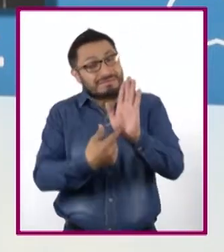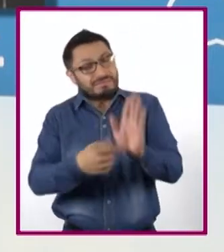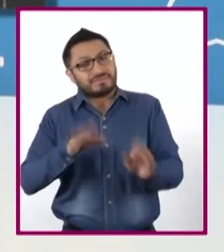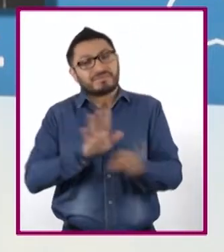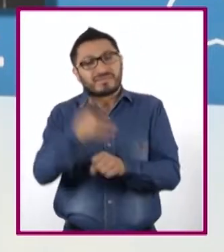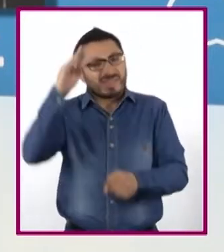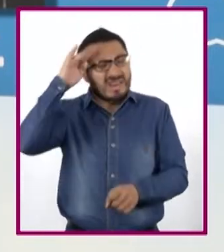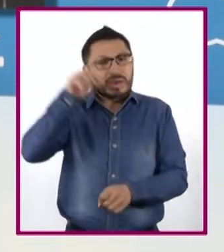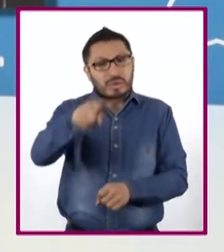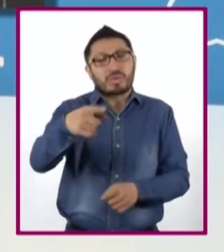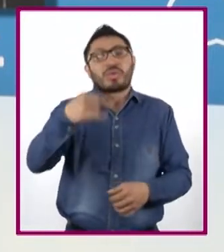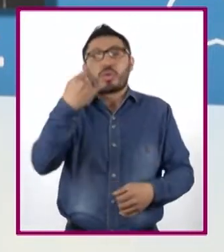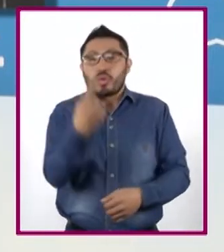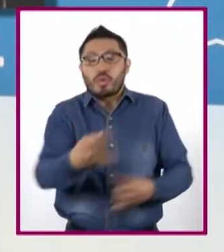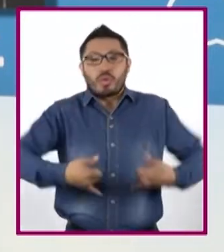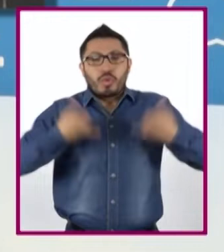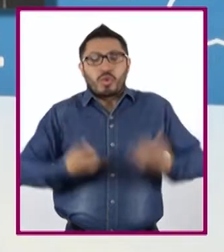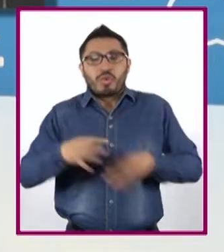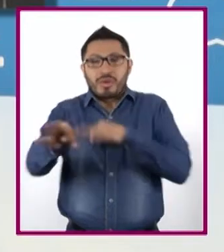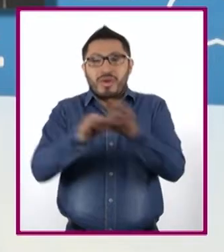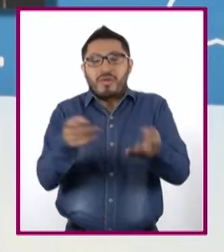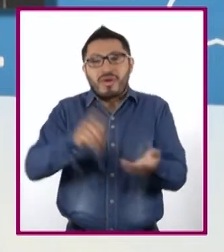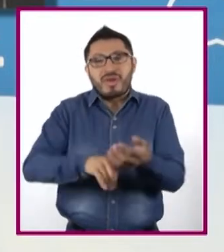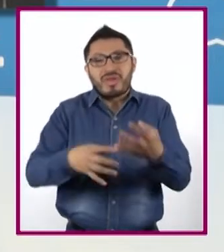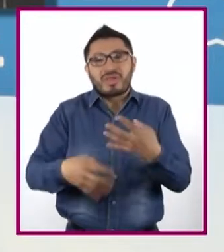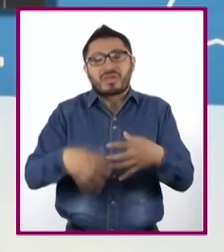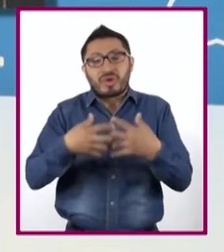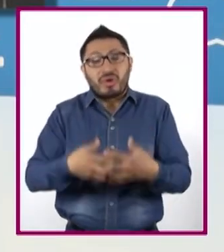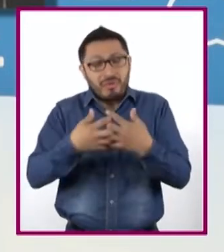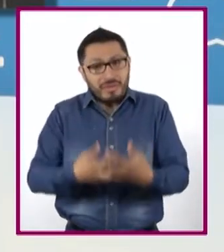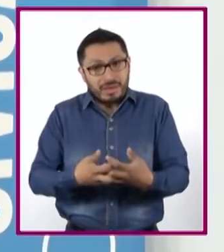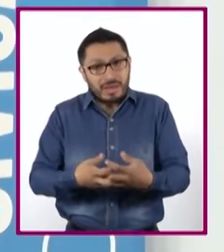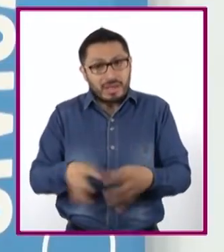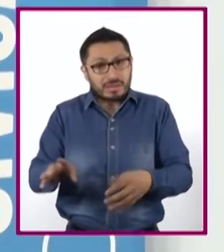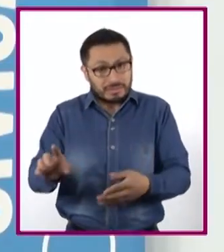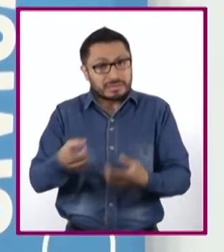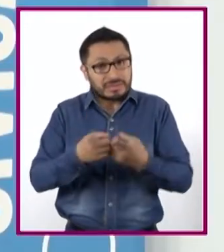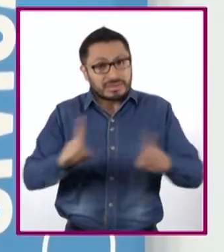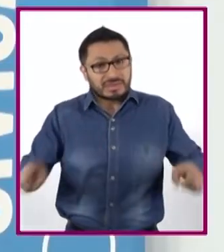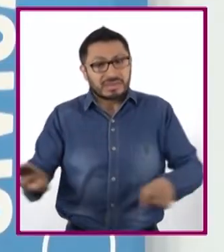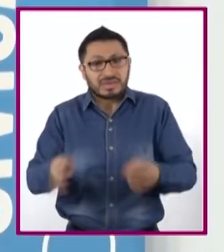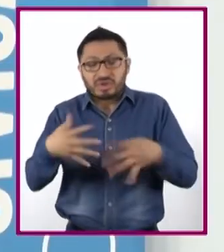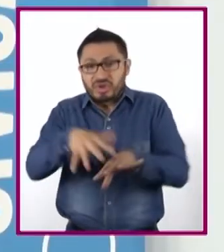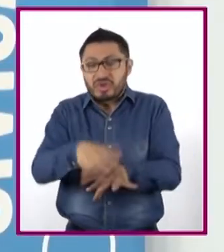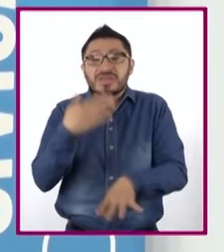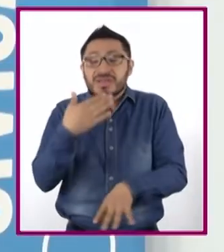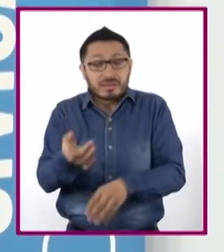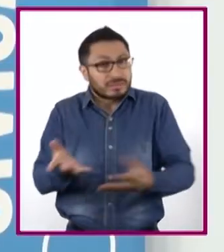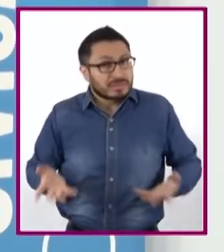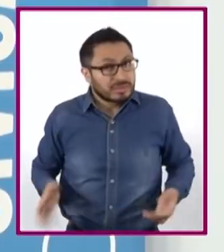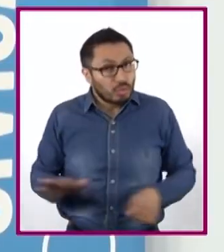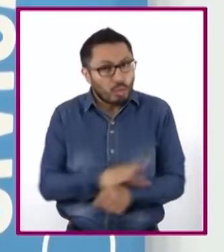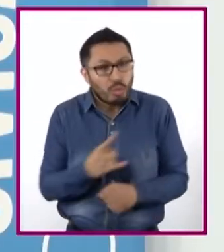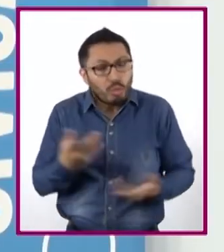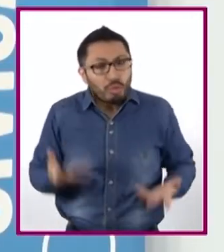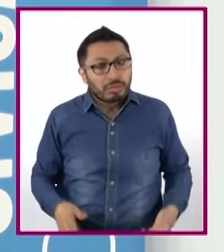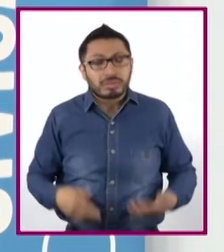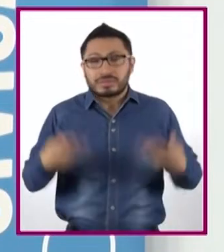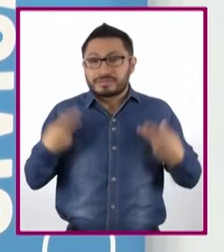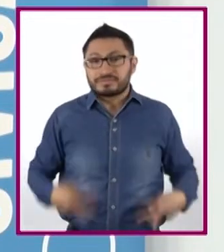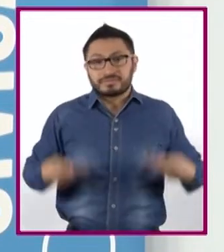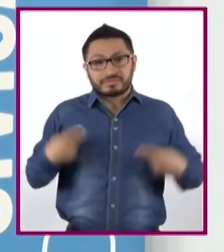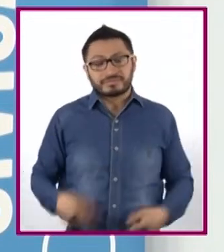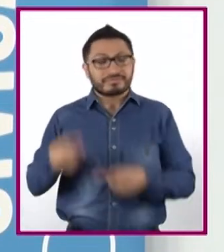en una fábrica? ¿Favorece su desarrollo integral? ¿Por qué? Las personas no siempre tienen las